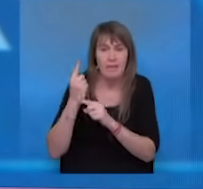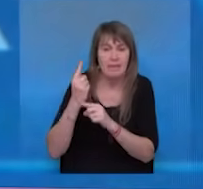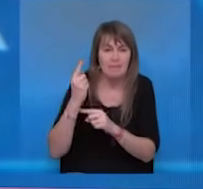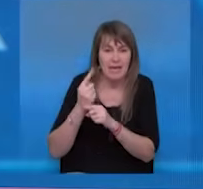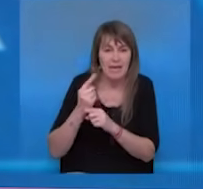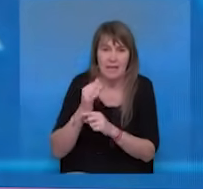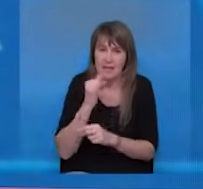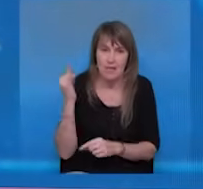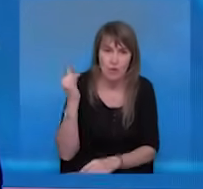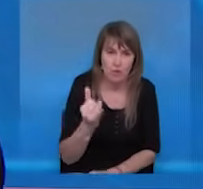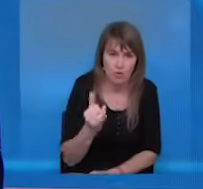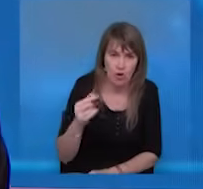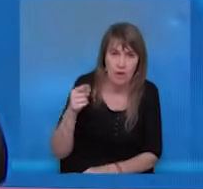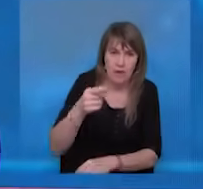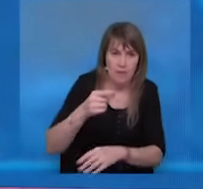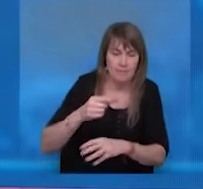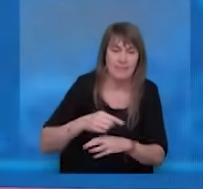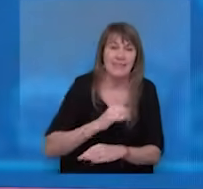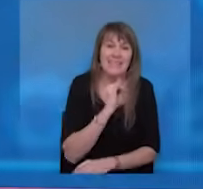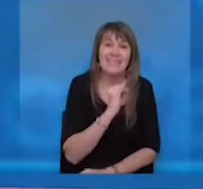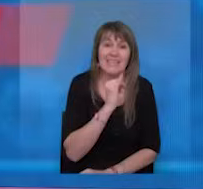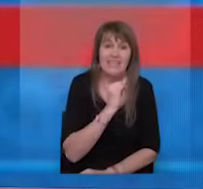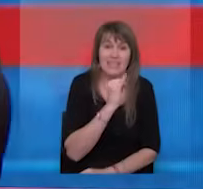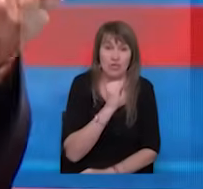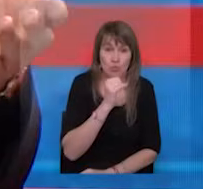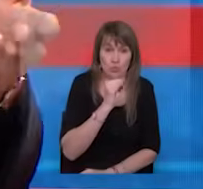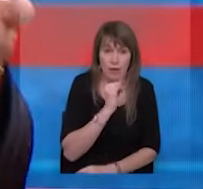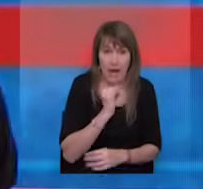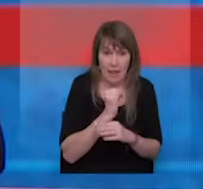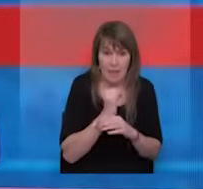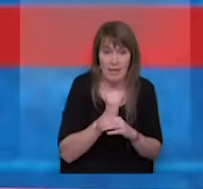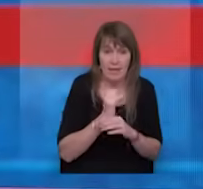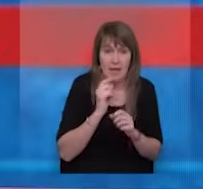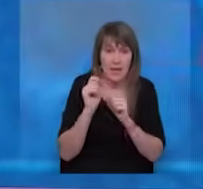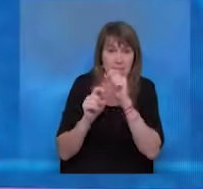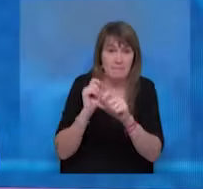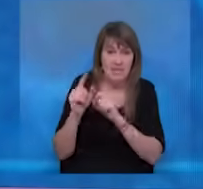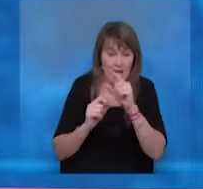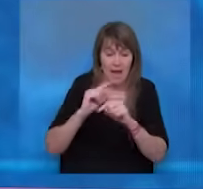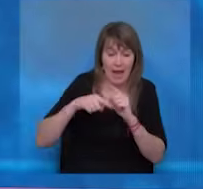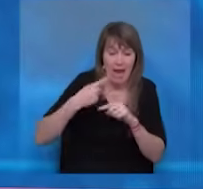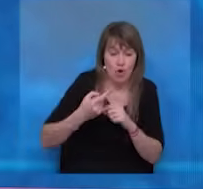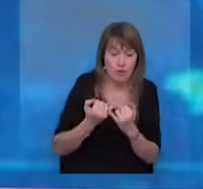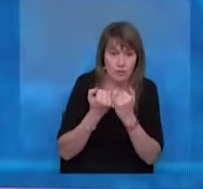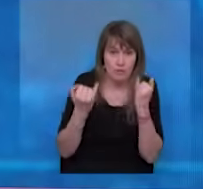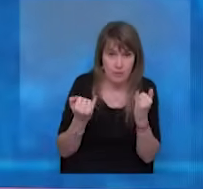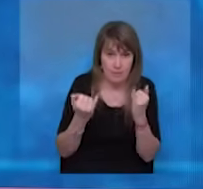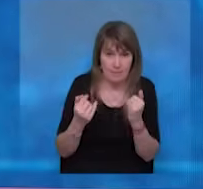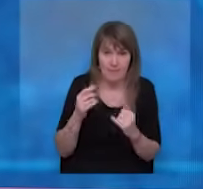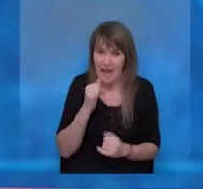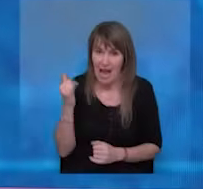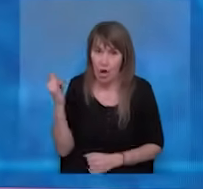recordemos yal todos los chat los mensajes al otro día al día posterior